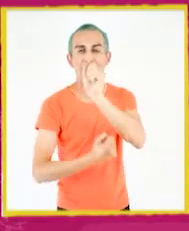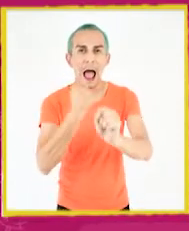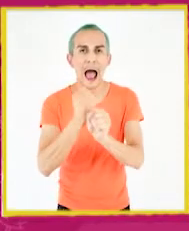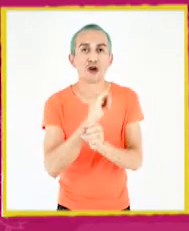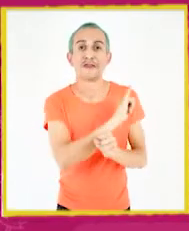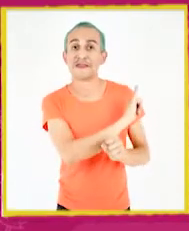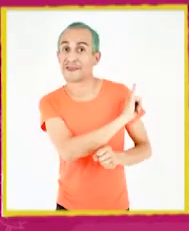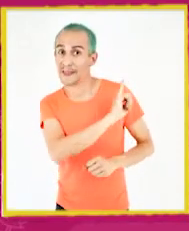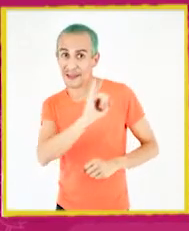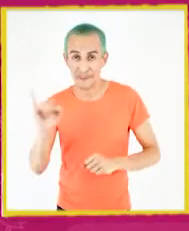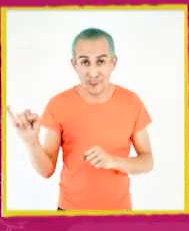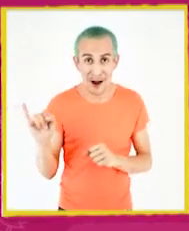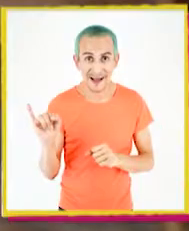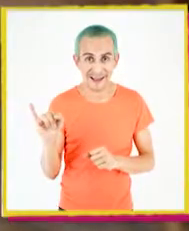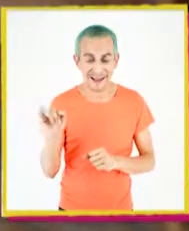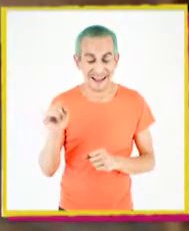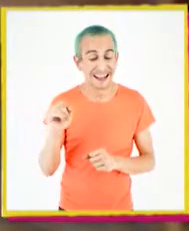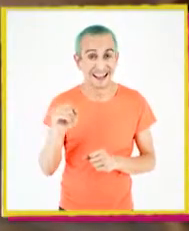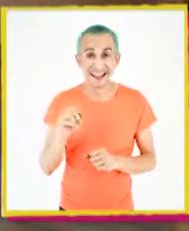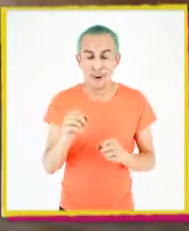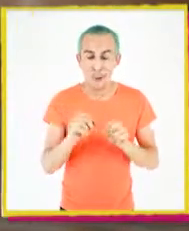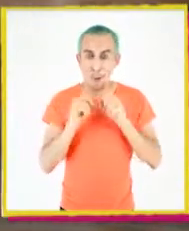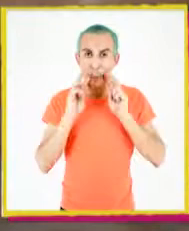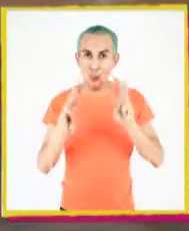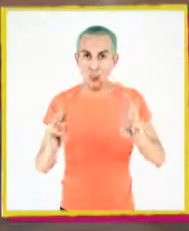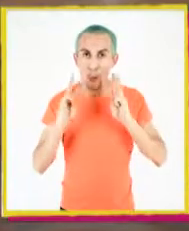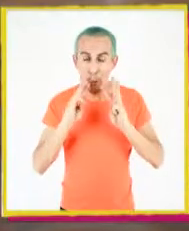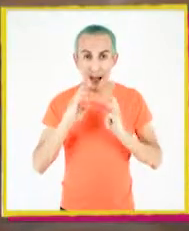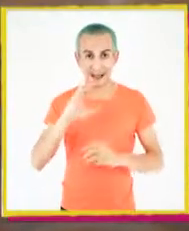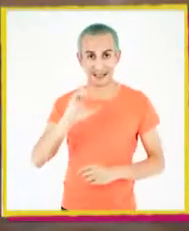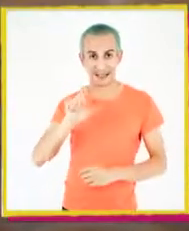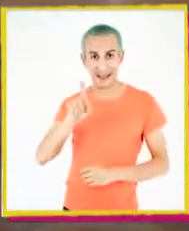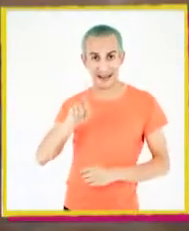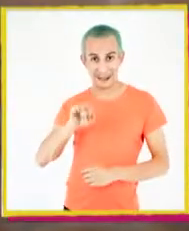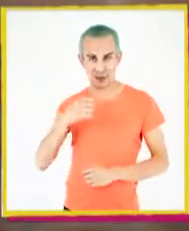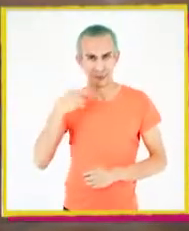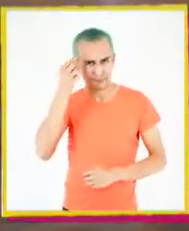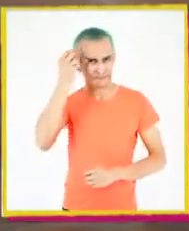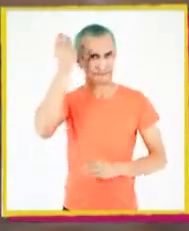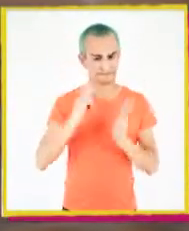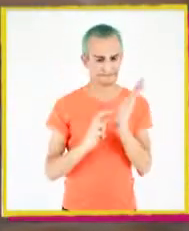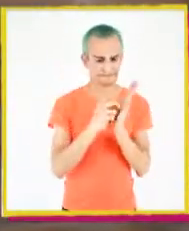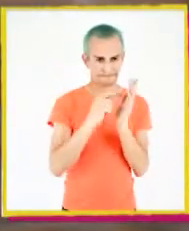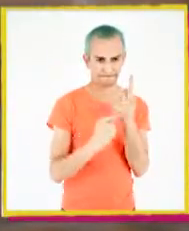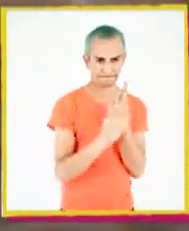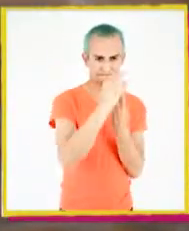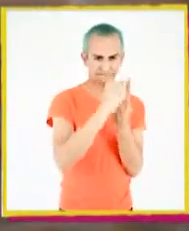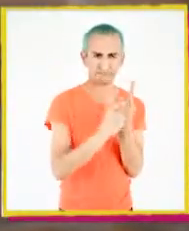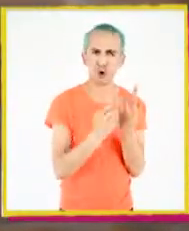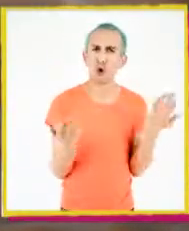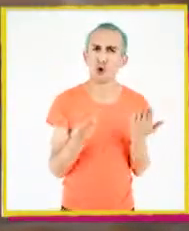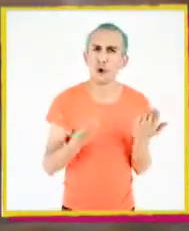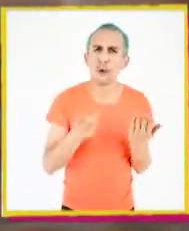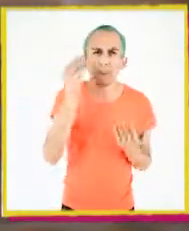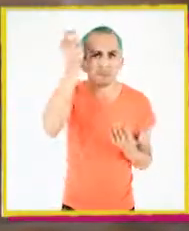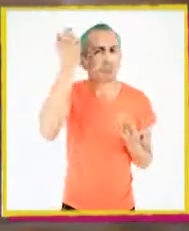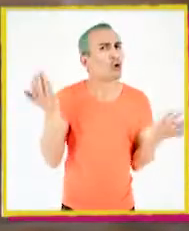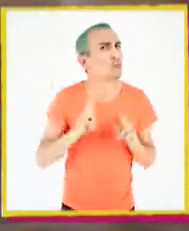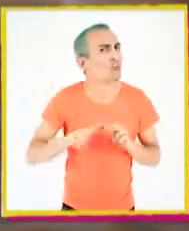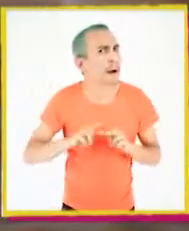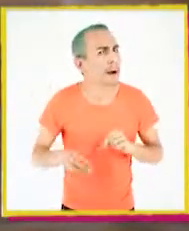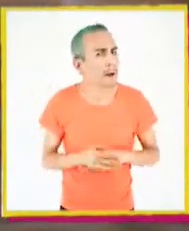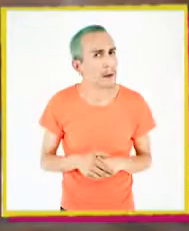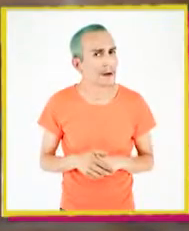años más tarde. Increíble, ¿no? Celsius inventó la escala. ¿Cómo era la escala que